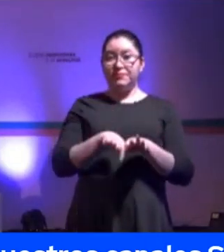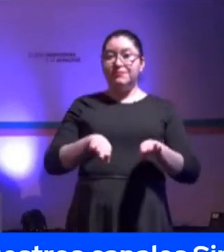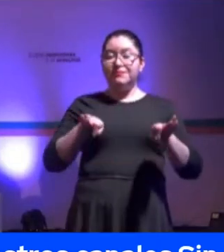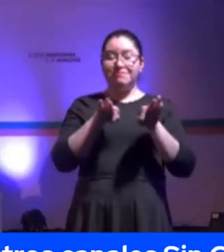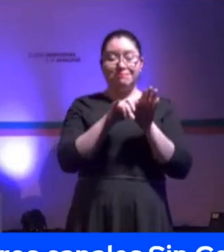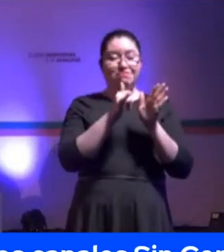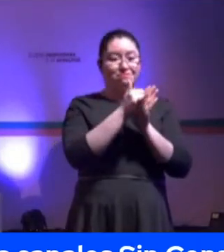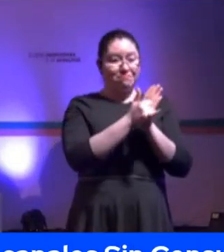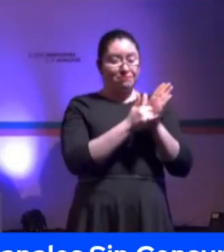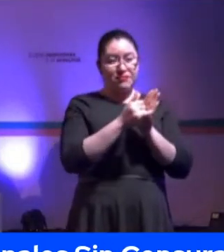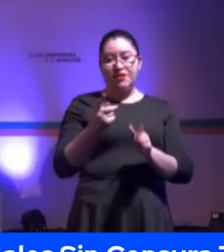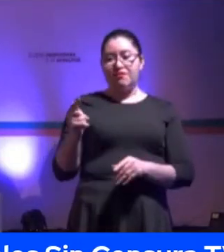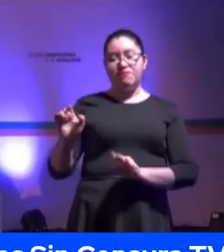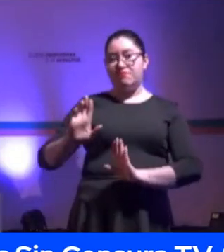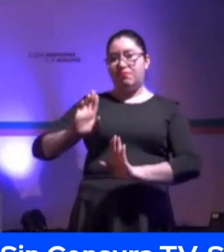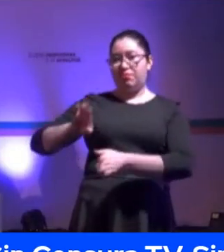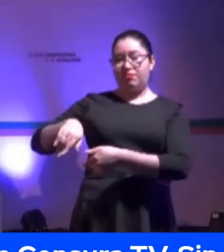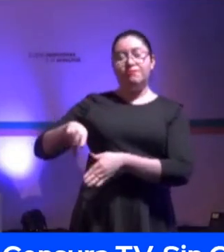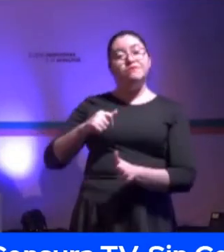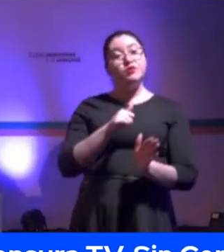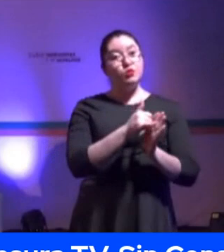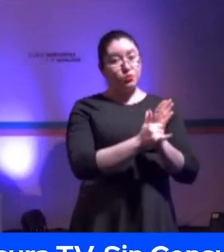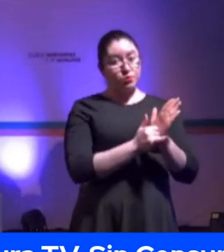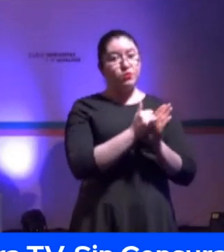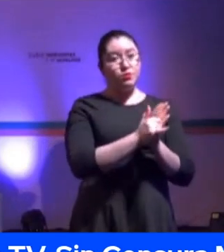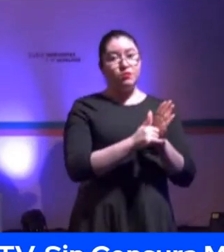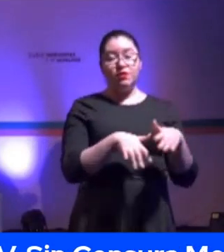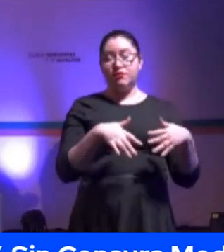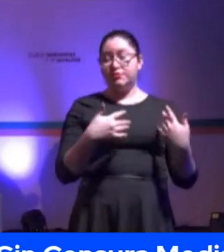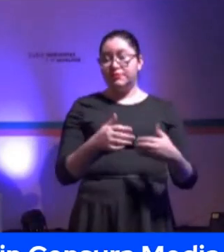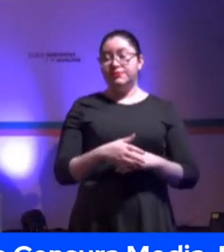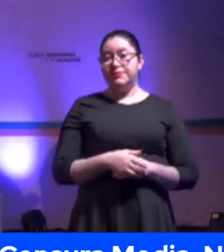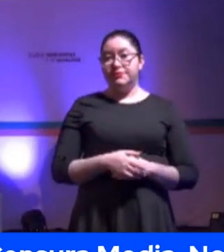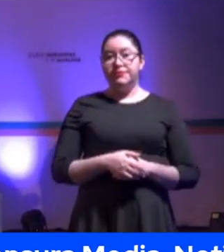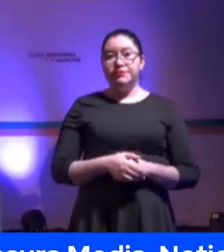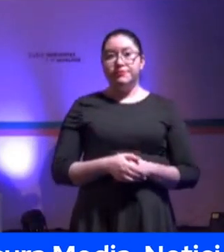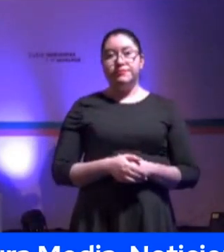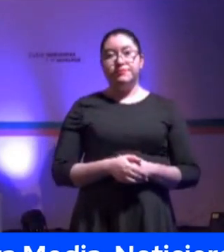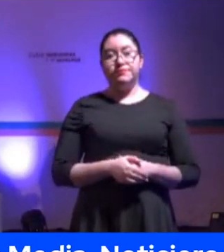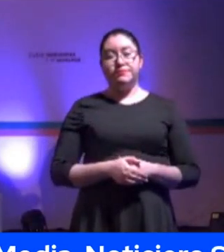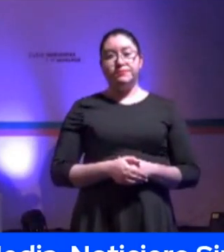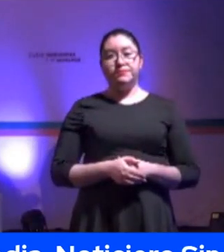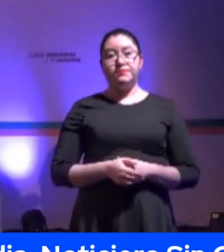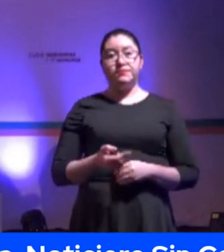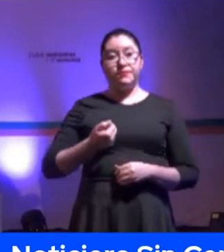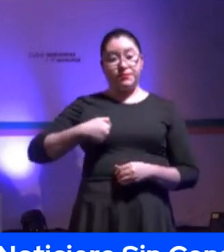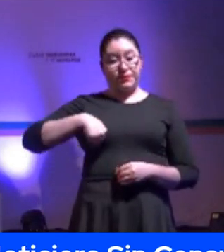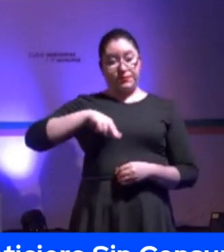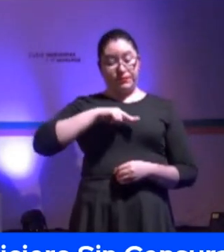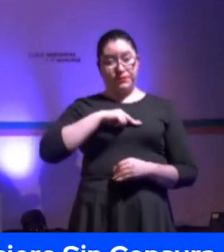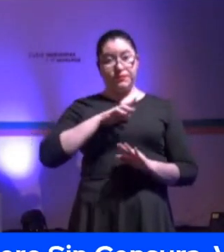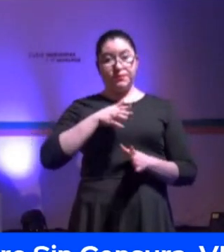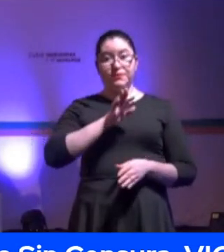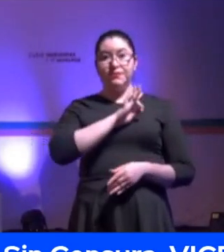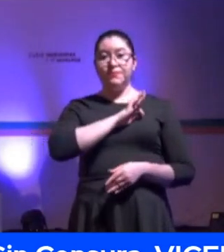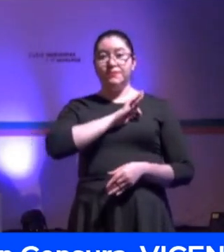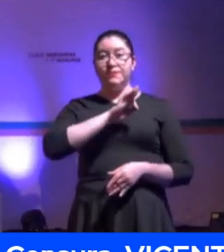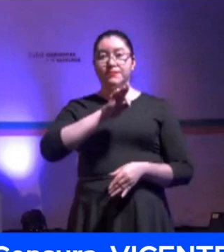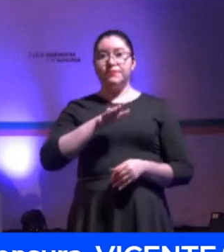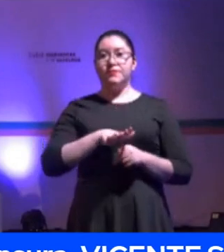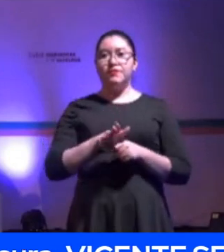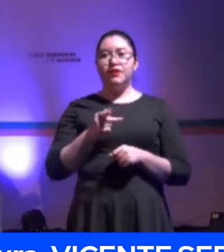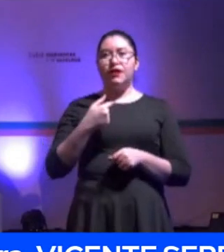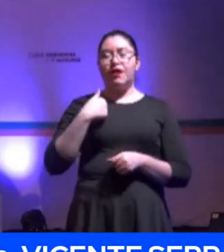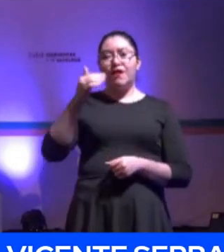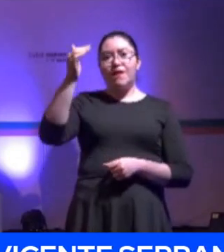YouTube, no de la televisión, por supuesto, sino de YouTube, fue que muchos pudimos informar más